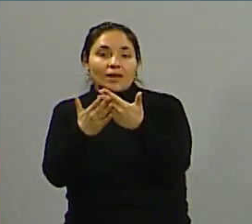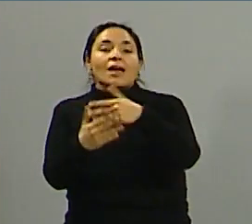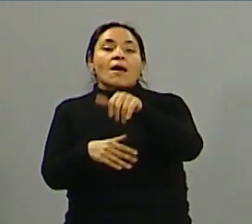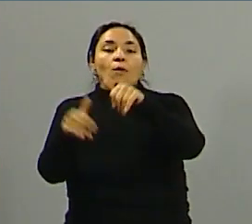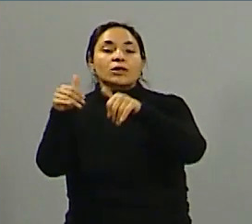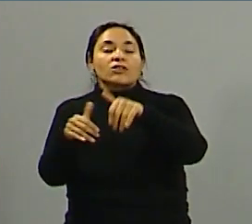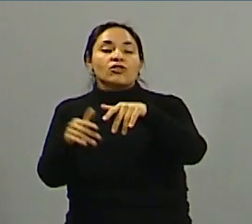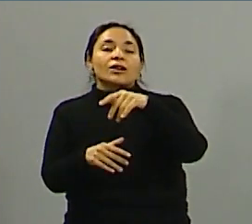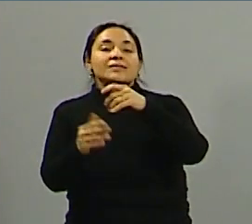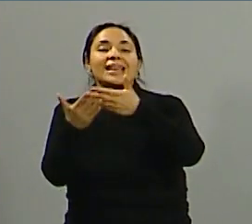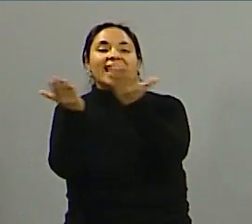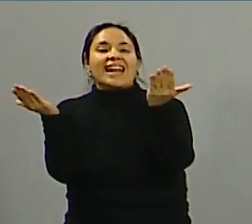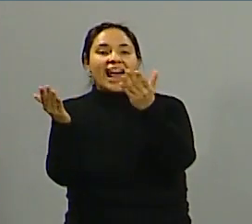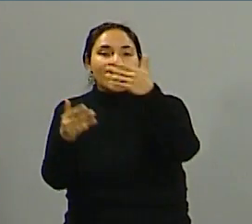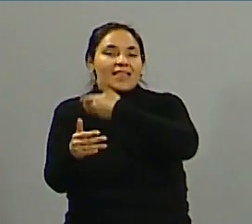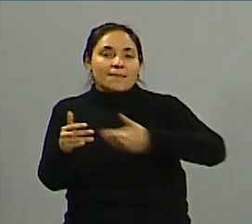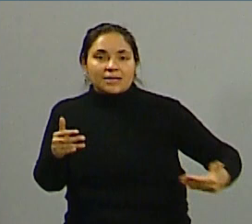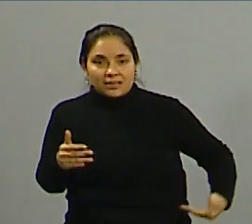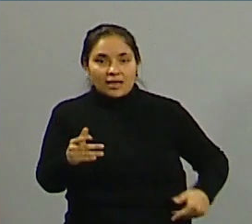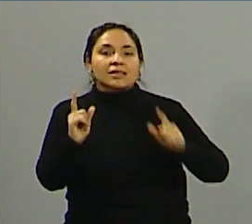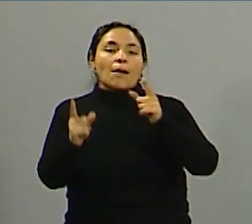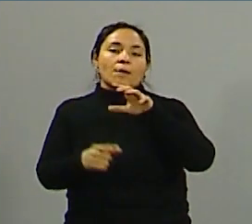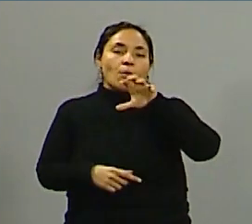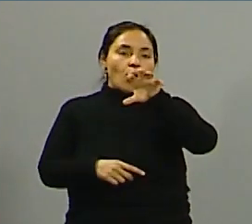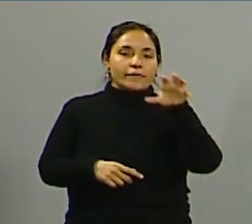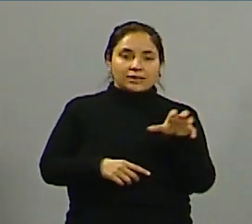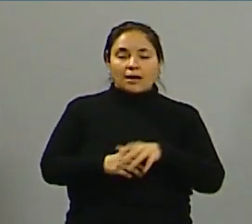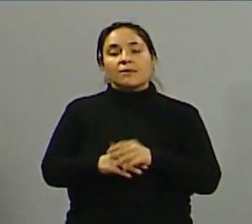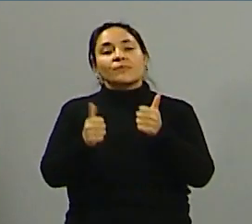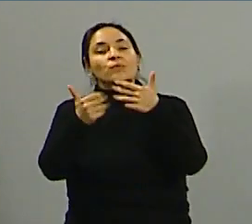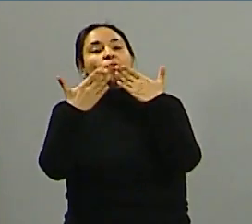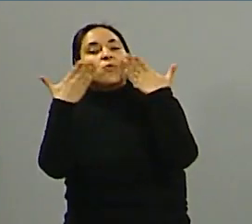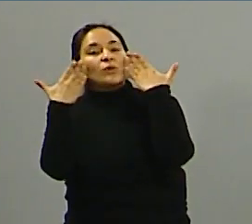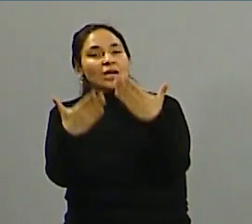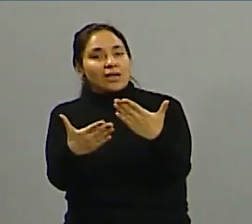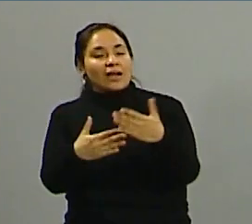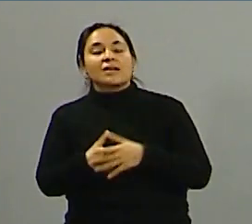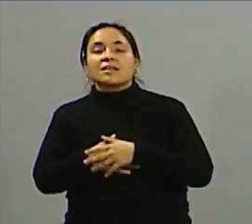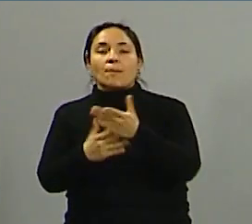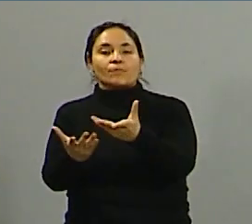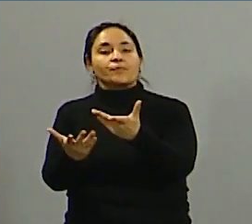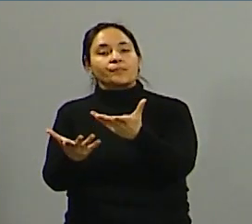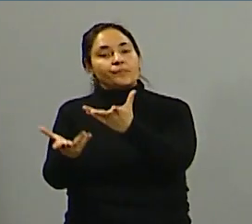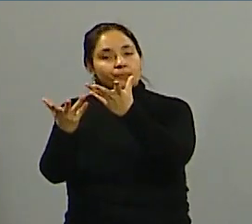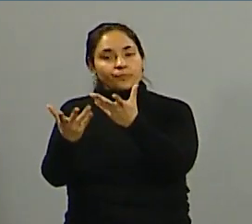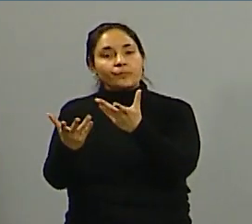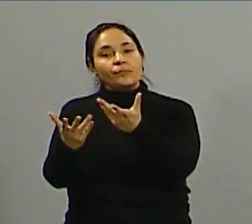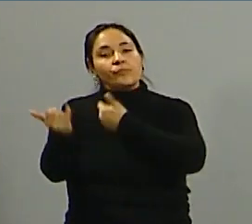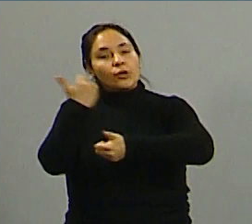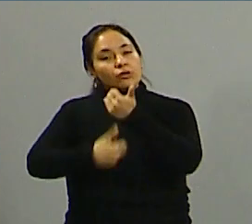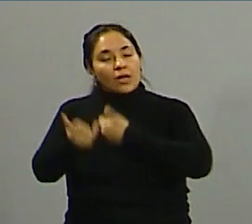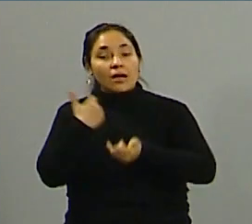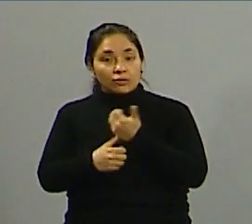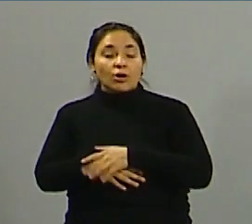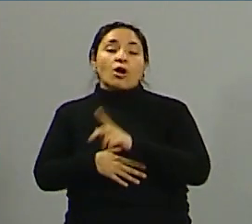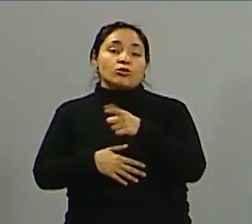general presidencial, y por supuesto lo que sucede en cada una de las provincias. Así es que muchísimas gracias por tu aporte, y bueno, nosotros seguiremos atentos a lo